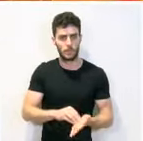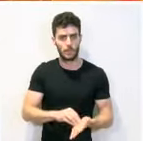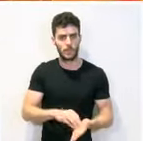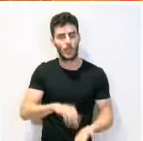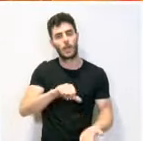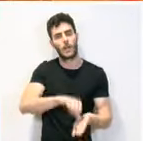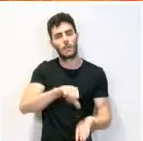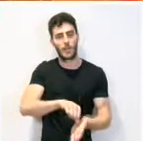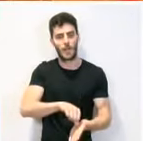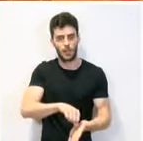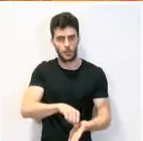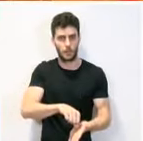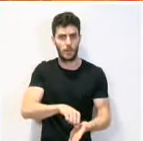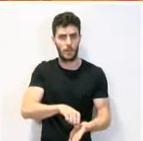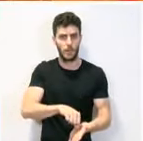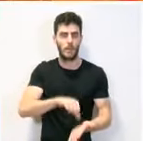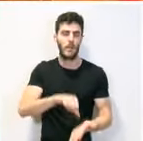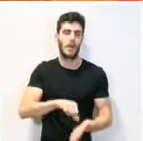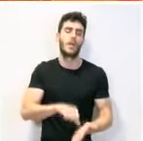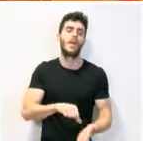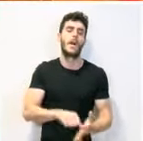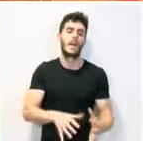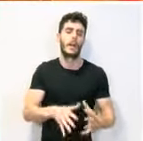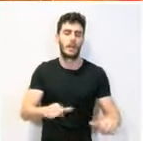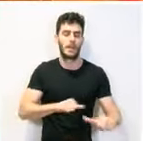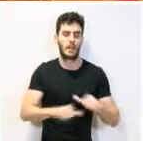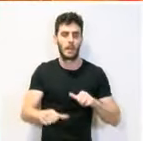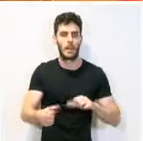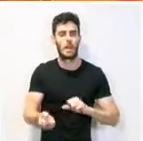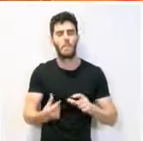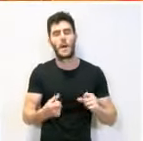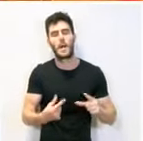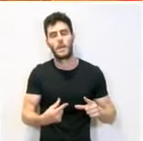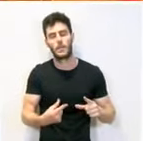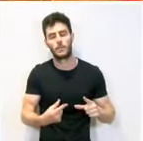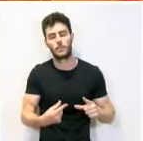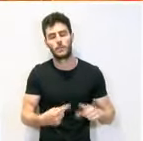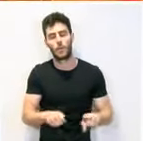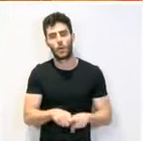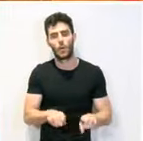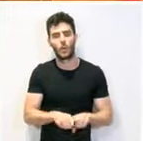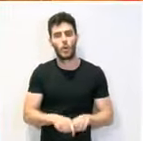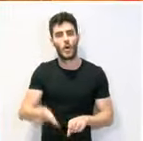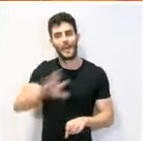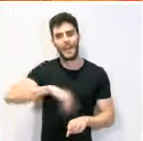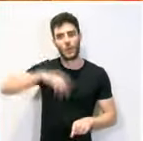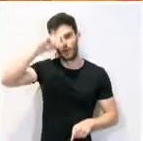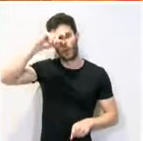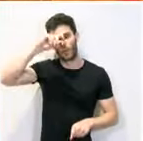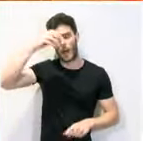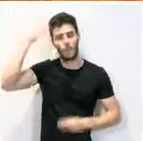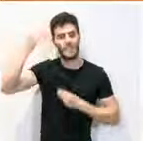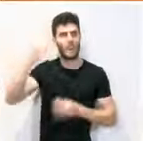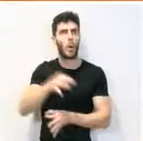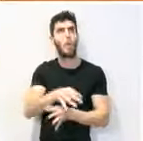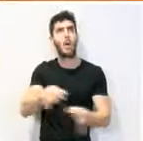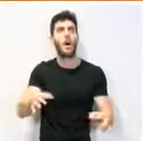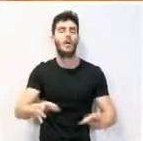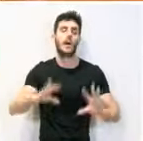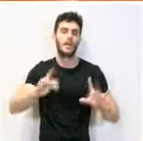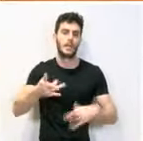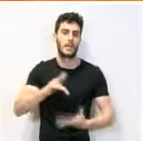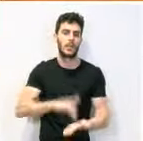capitales, desde las ciudades, parece que idealizamos el entorno rural y decimos, ah, sí, bueno, pero